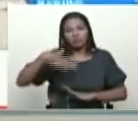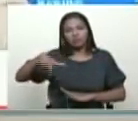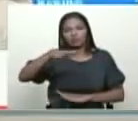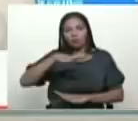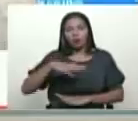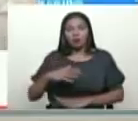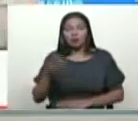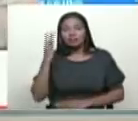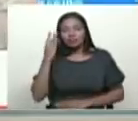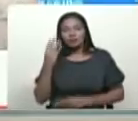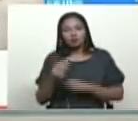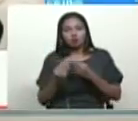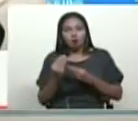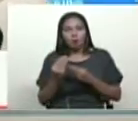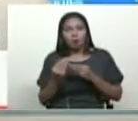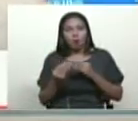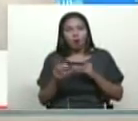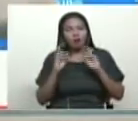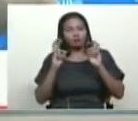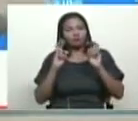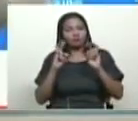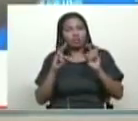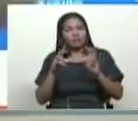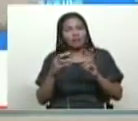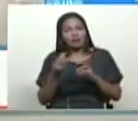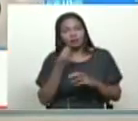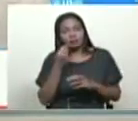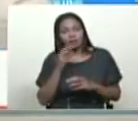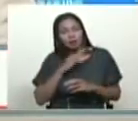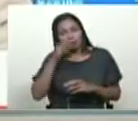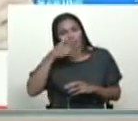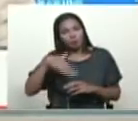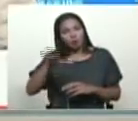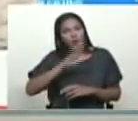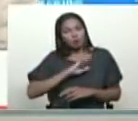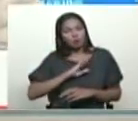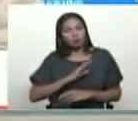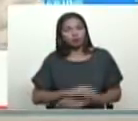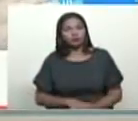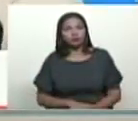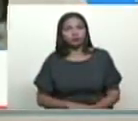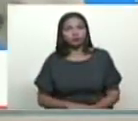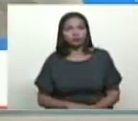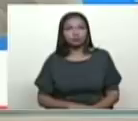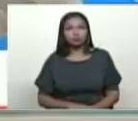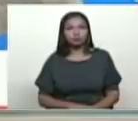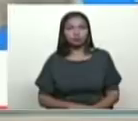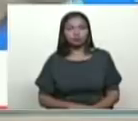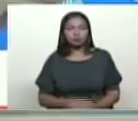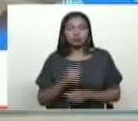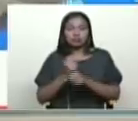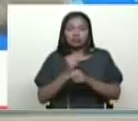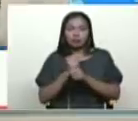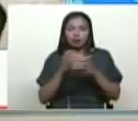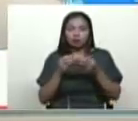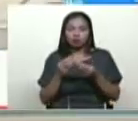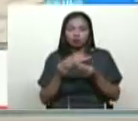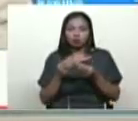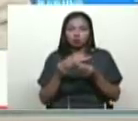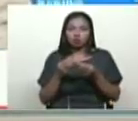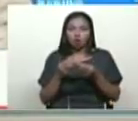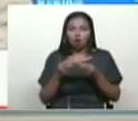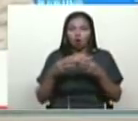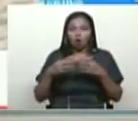Saber avanzar en los temas vitales de la alimentación del pueblo, del trabajo y del ingreso del